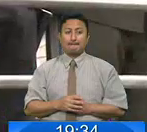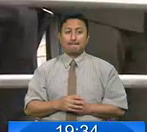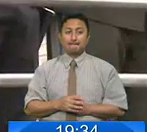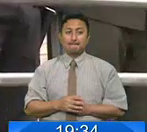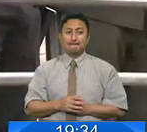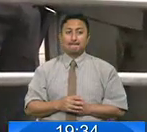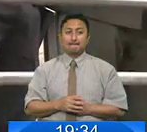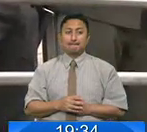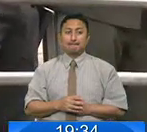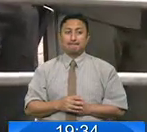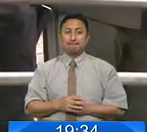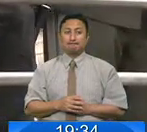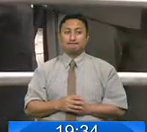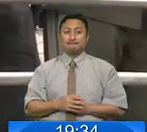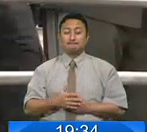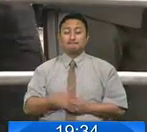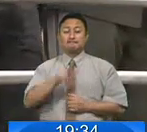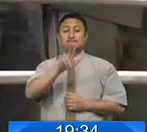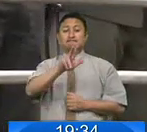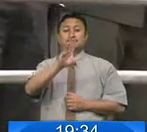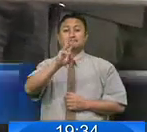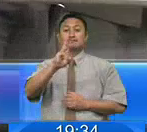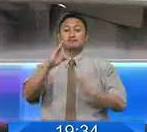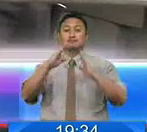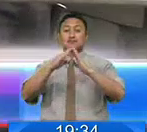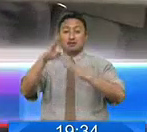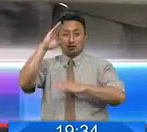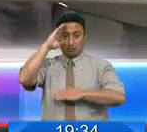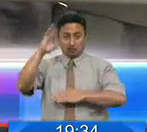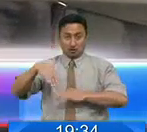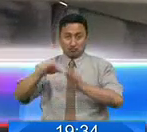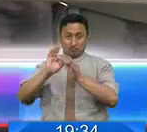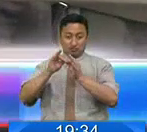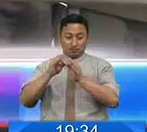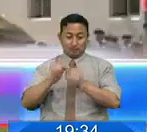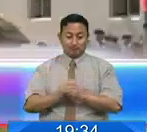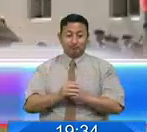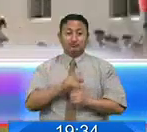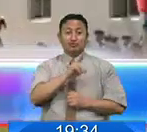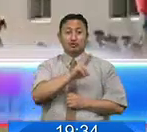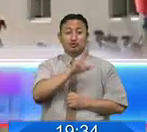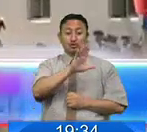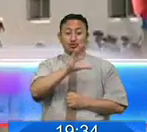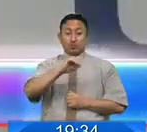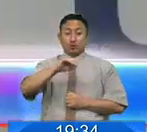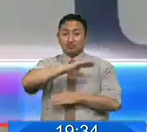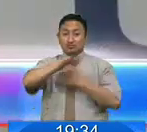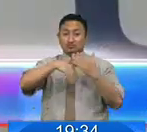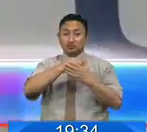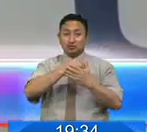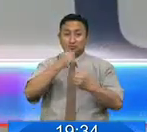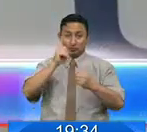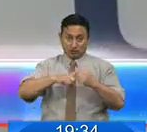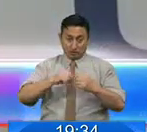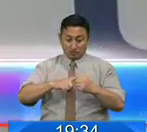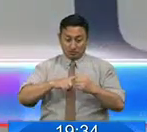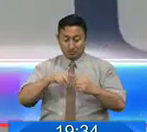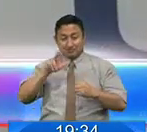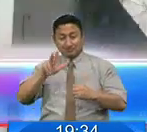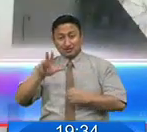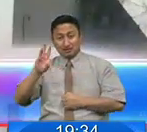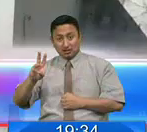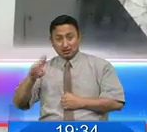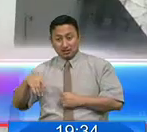presente y convenio marco serán 36 unidades de policía comunitaria de un total de 258 que existen en el distrito metropolitano